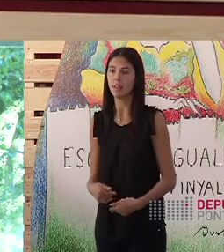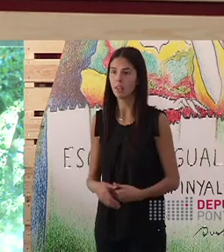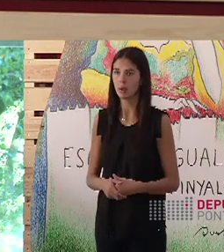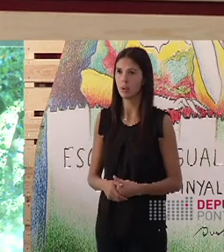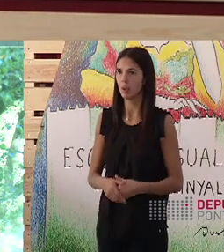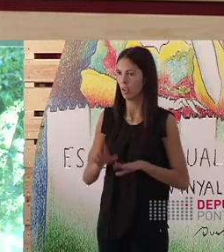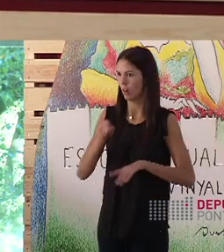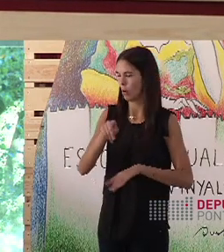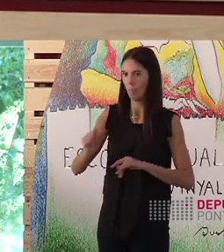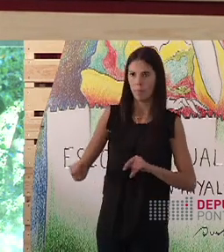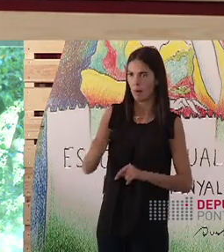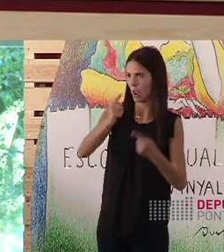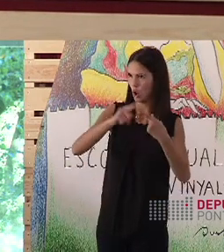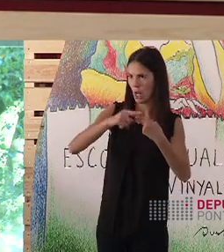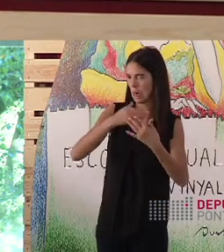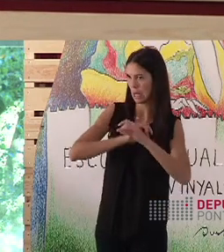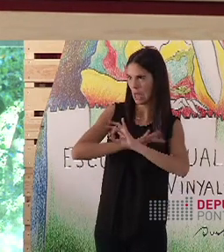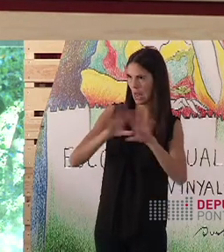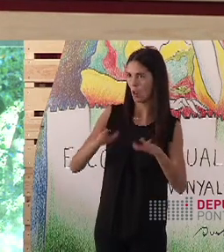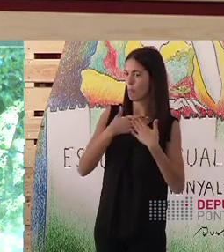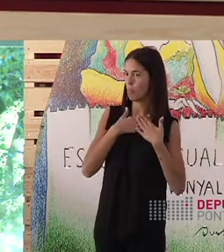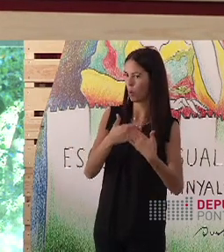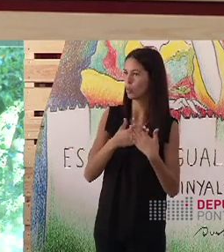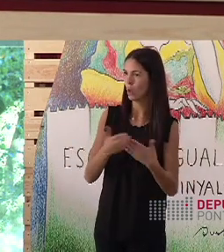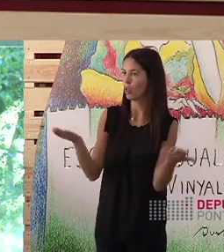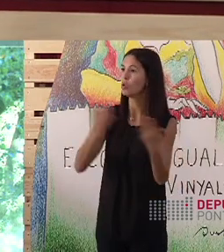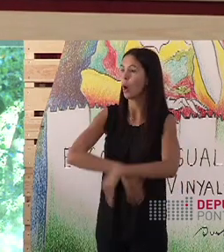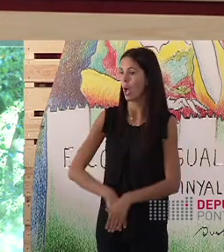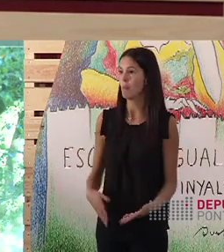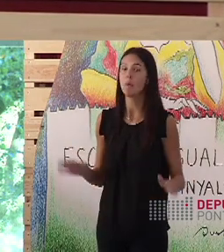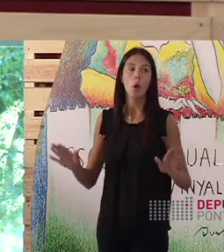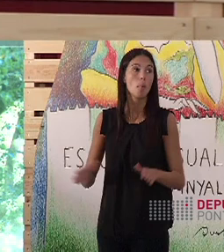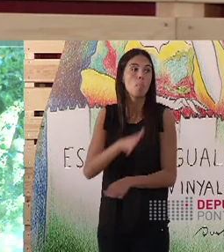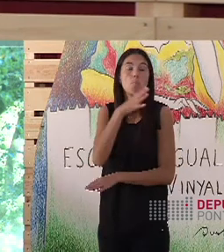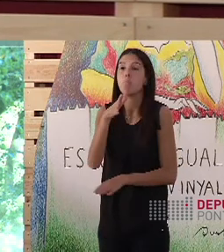Eso de primeira. Evidentemente, esa vontade, vamos ver por que pode estar